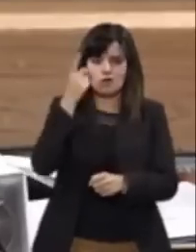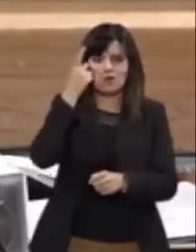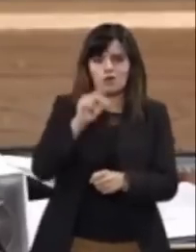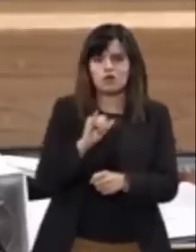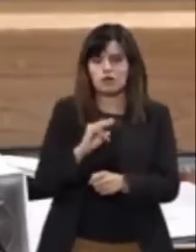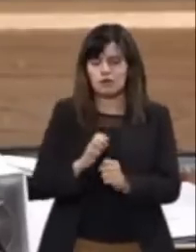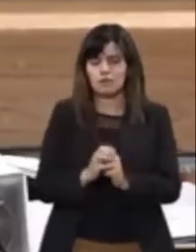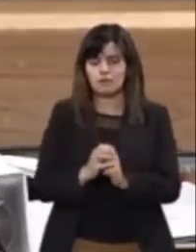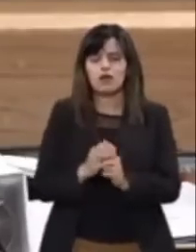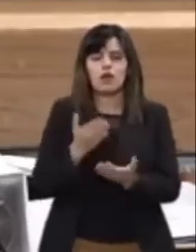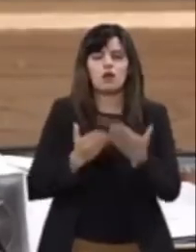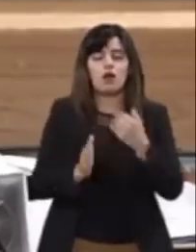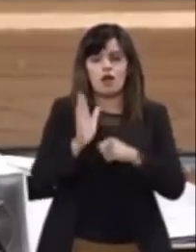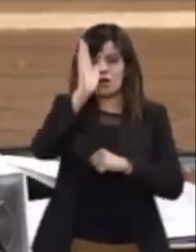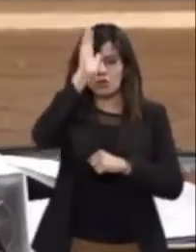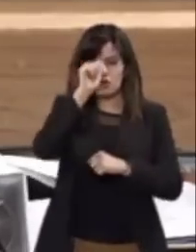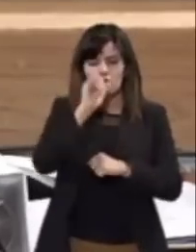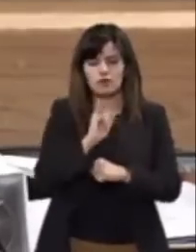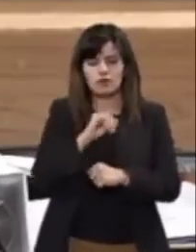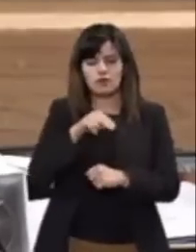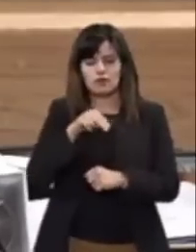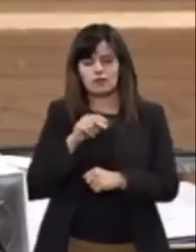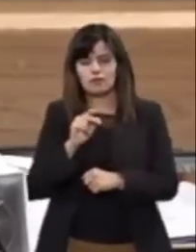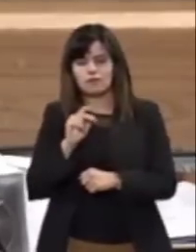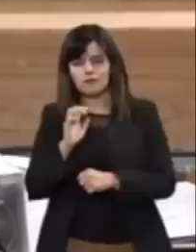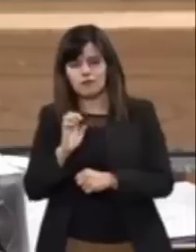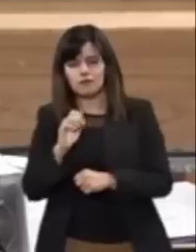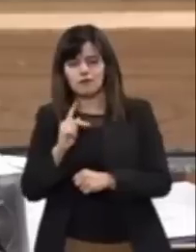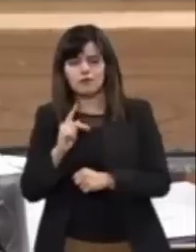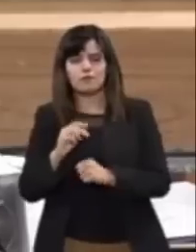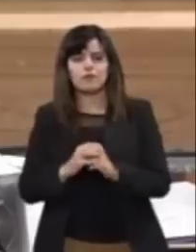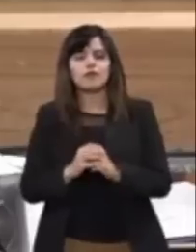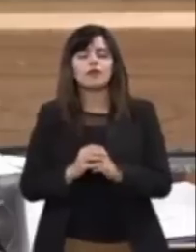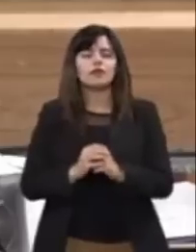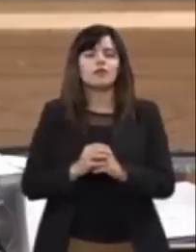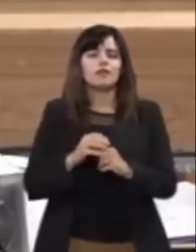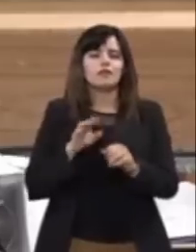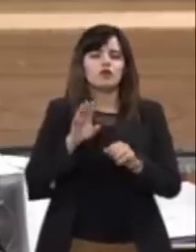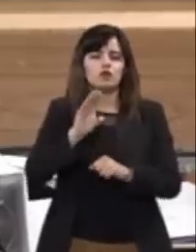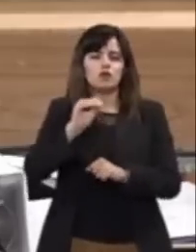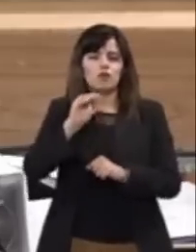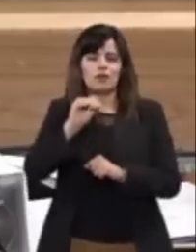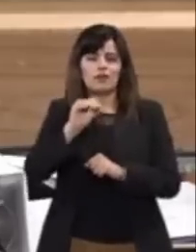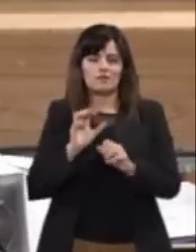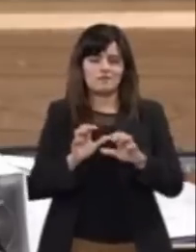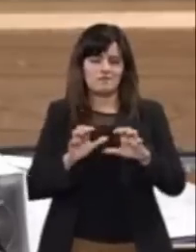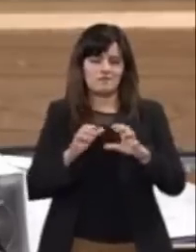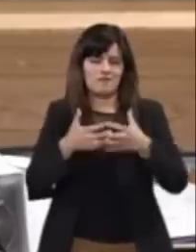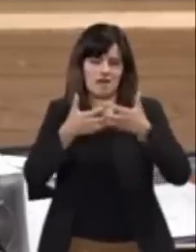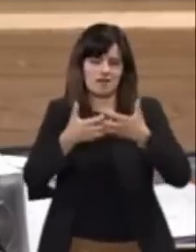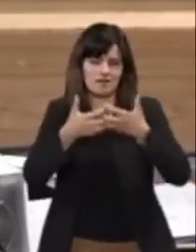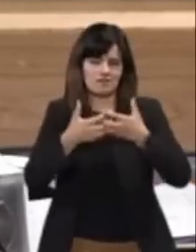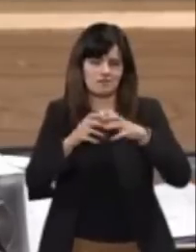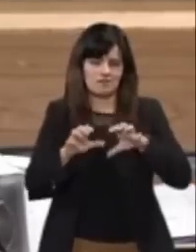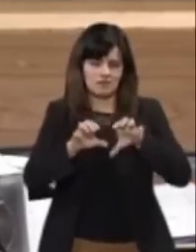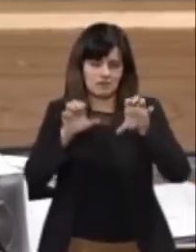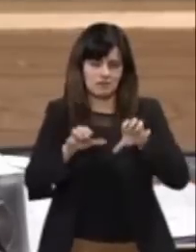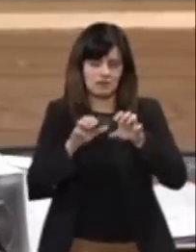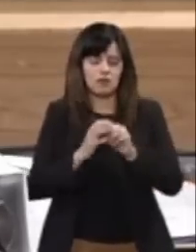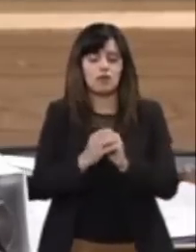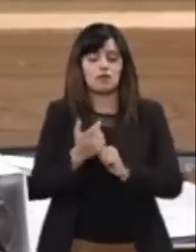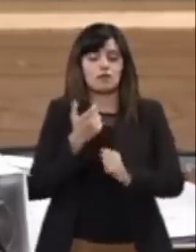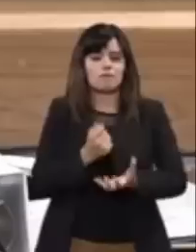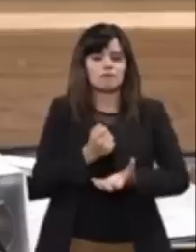Contrato LPINE 004-2022, 90 urnas electrónicas. Presupuesto de